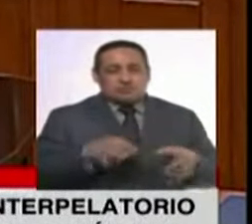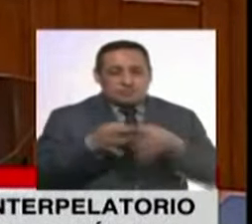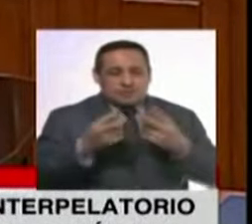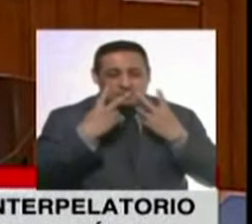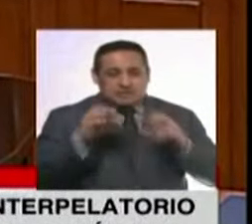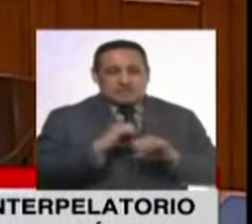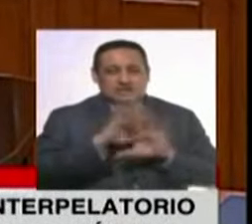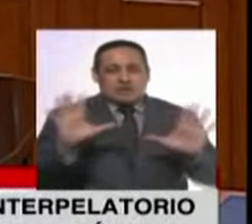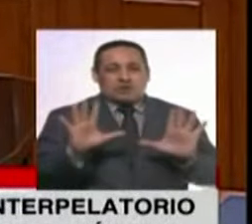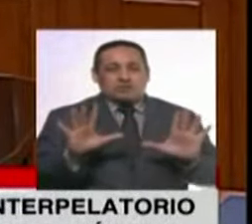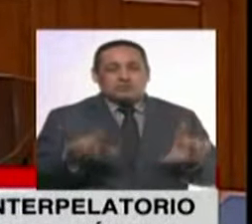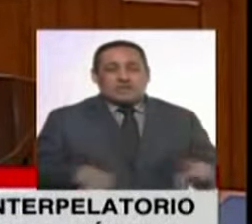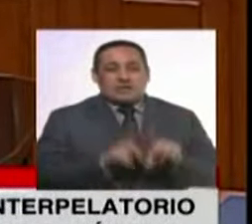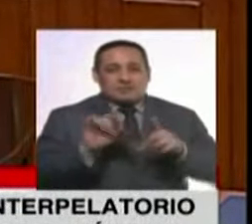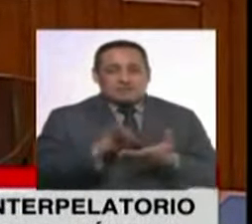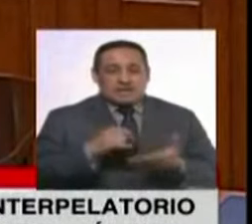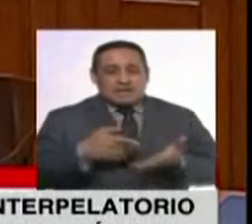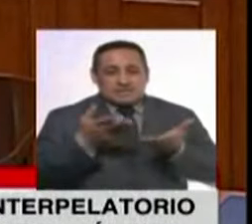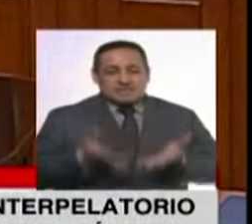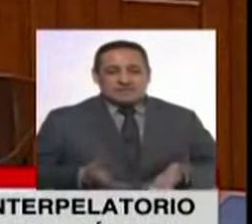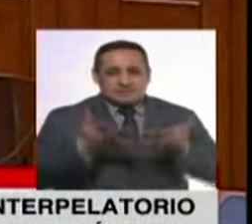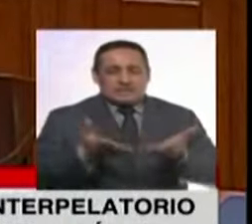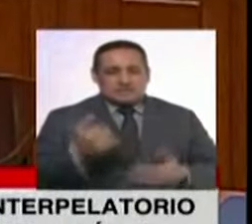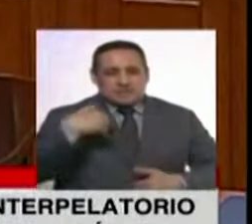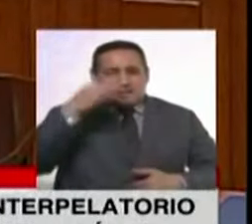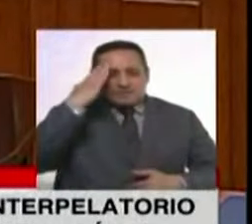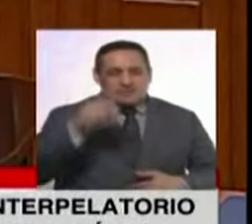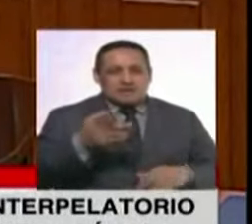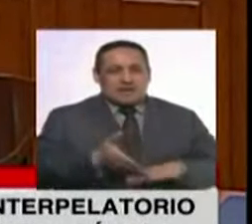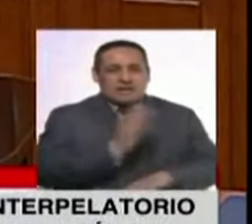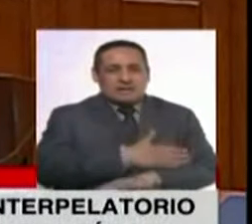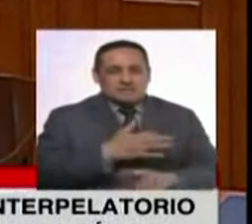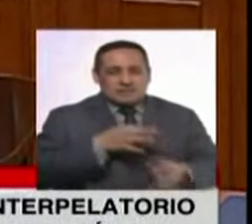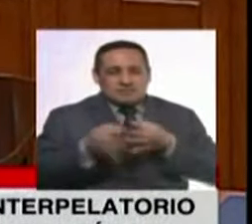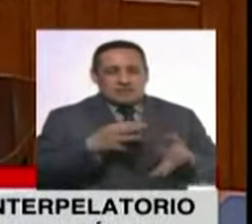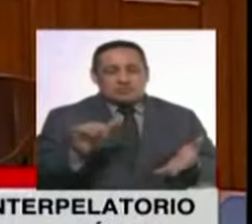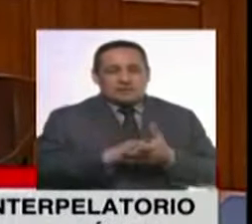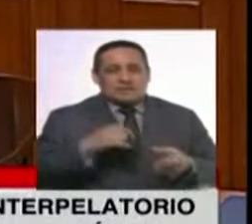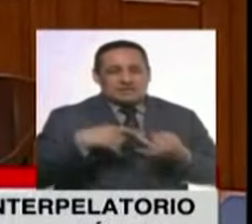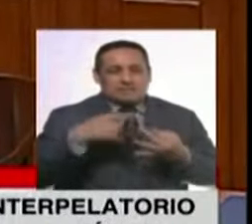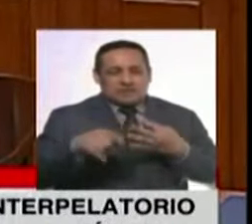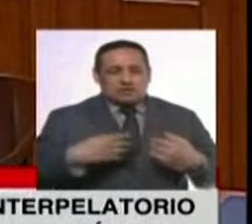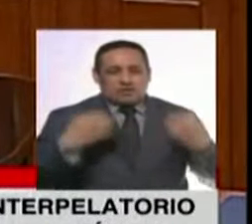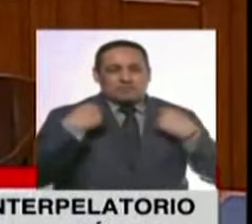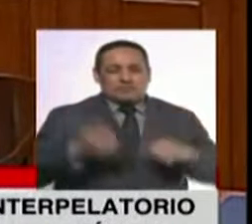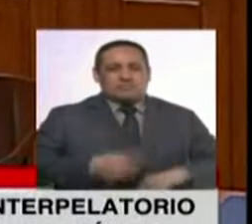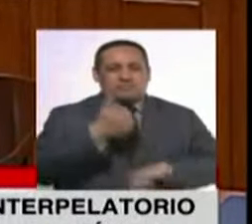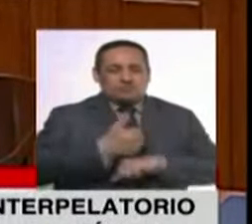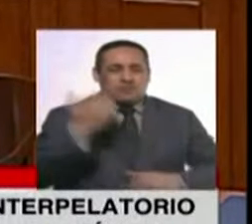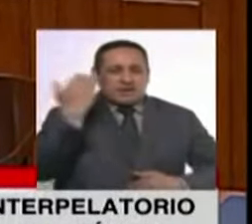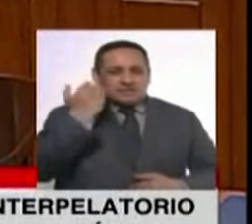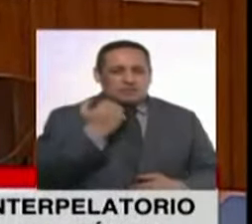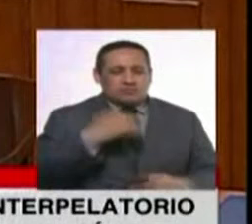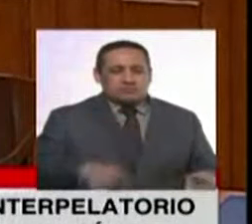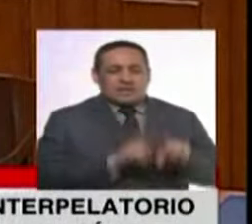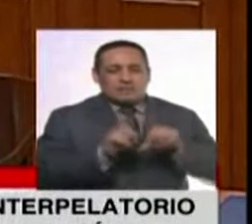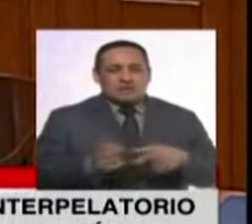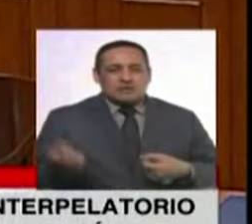aclarar que esta le fue puesta en conocimiento precisandole que los oficiales generales de mayor antigüedad